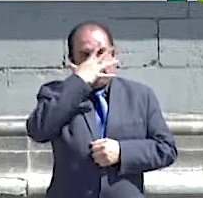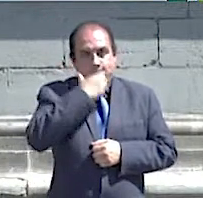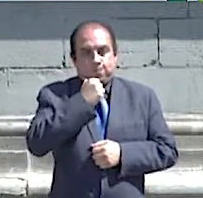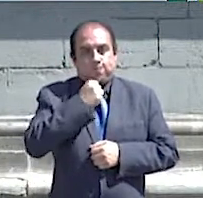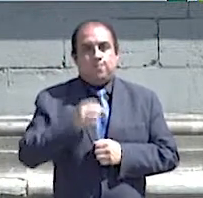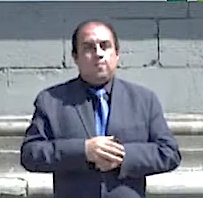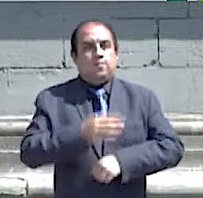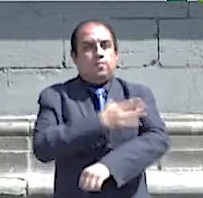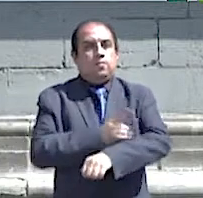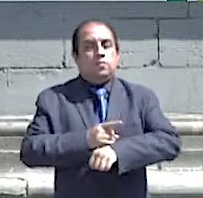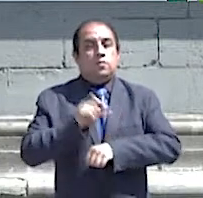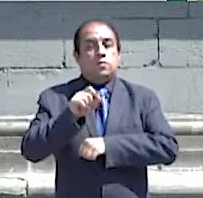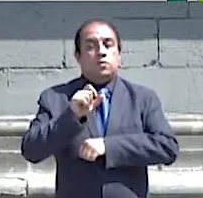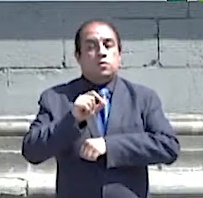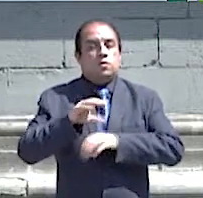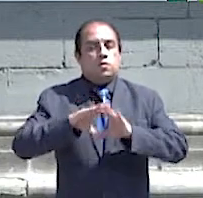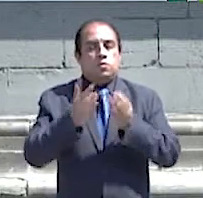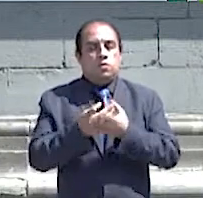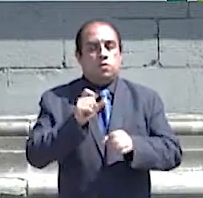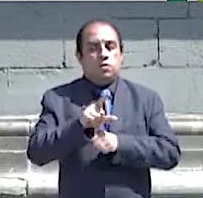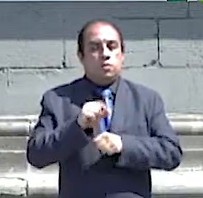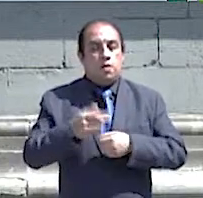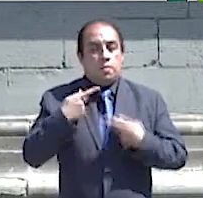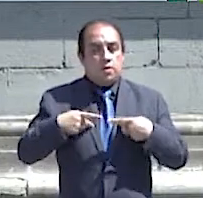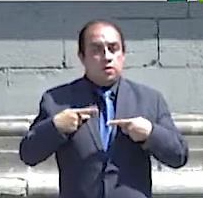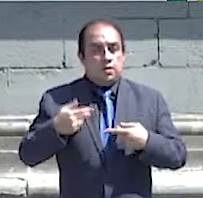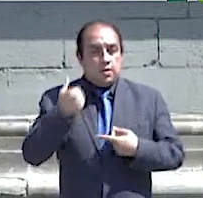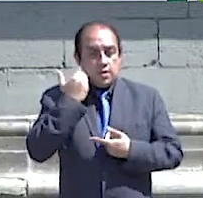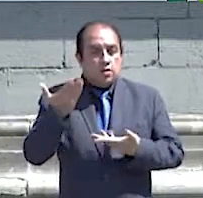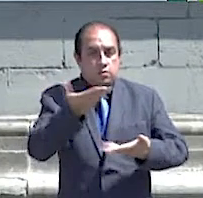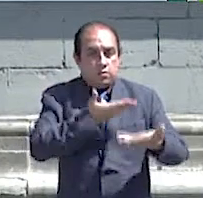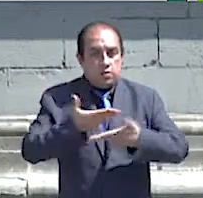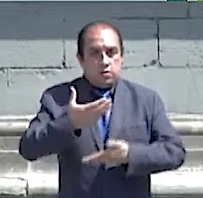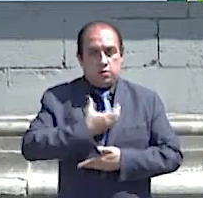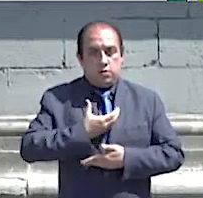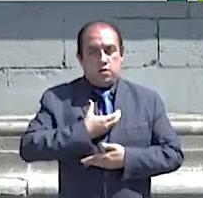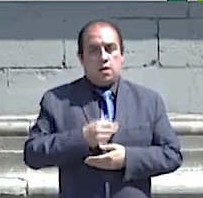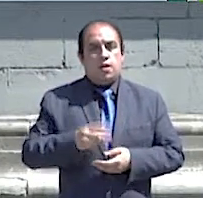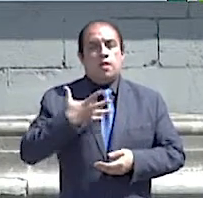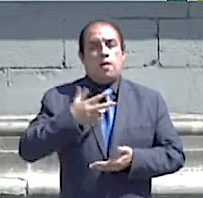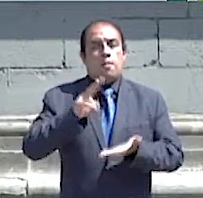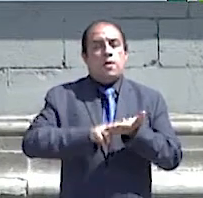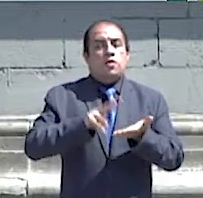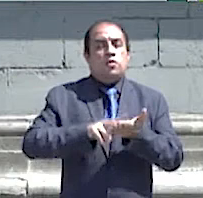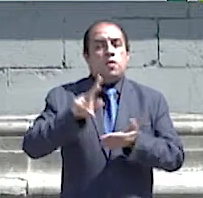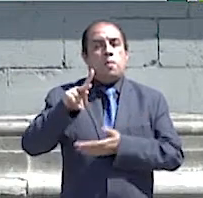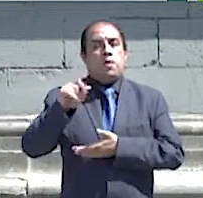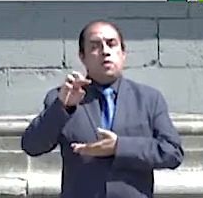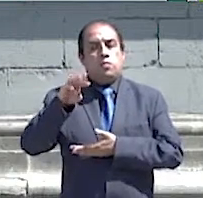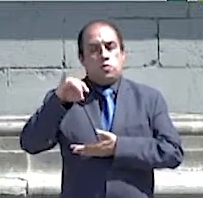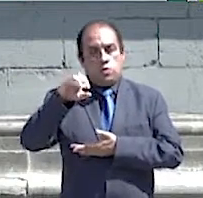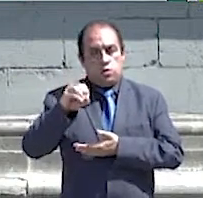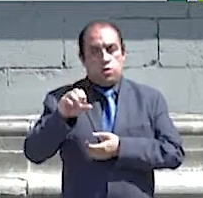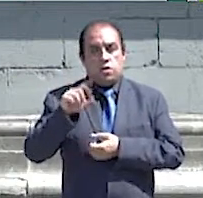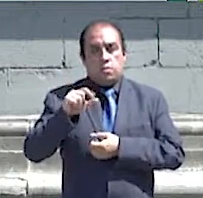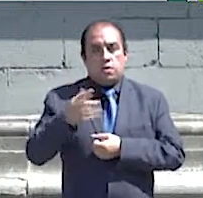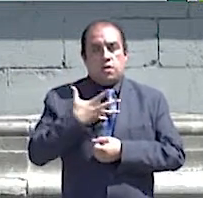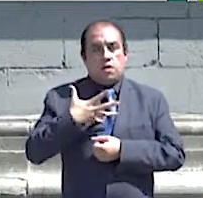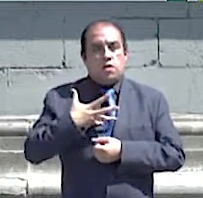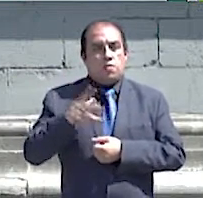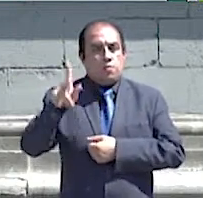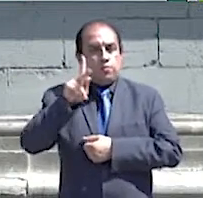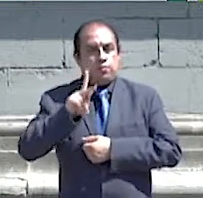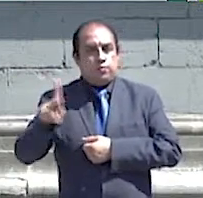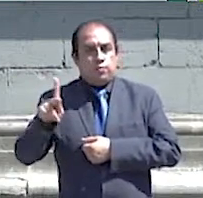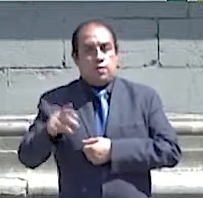de quienes desean invertir en el centro histórico, de poner en valor nuestro patrimonio de la humanidad y repoblarlo,